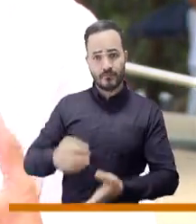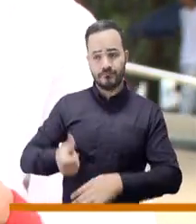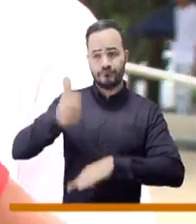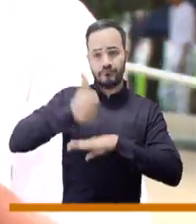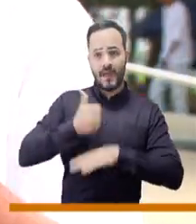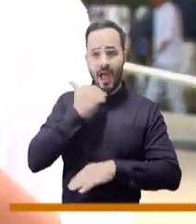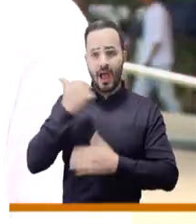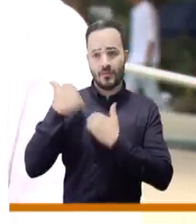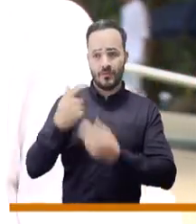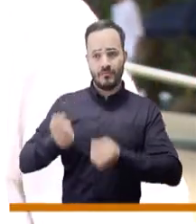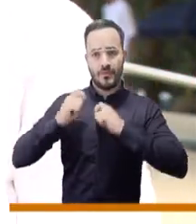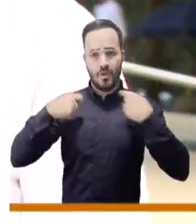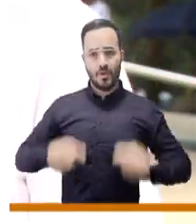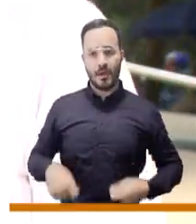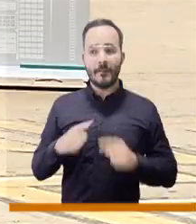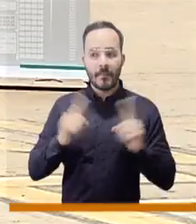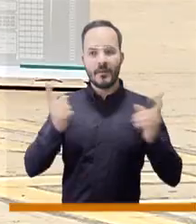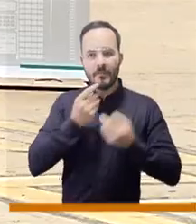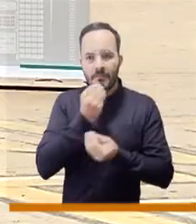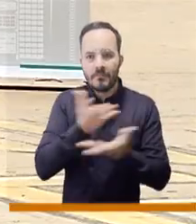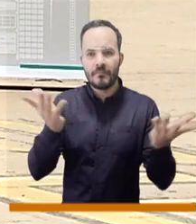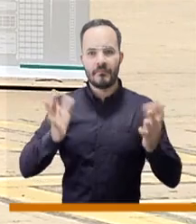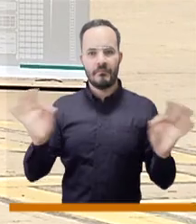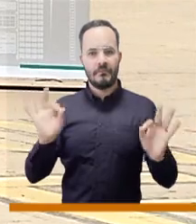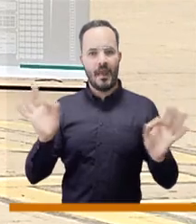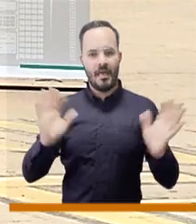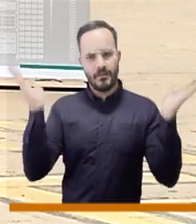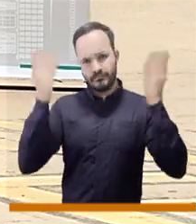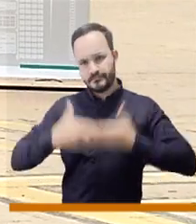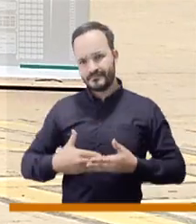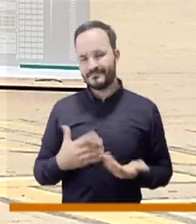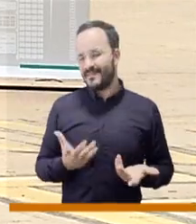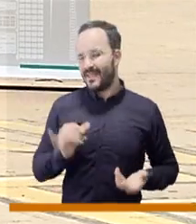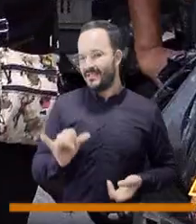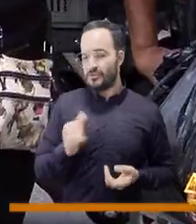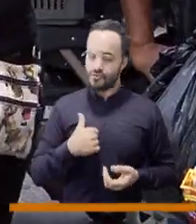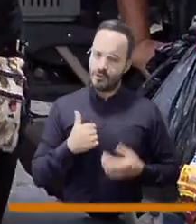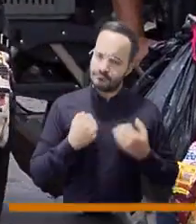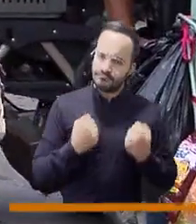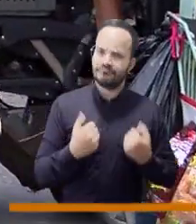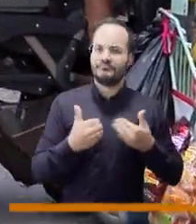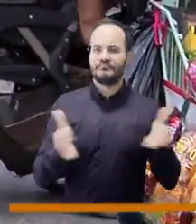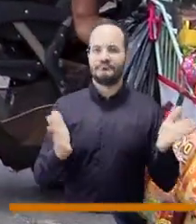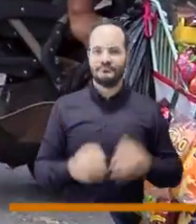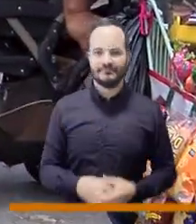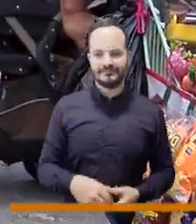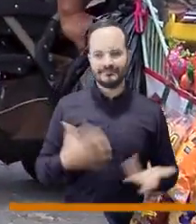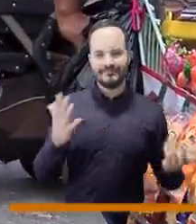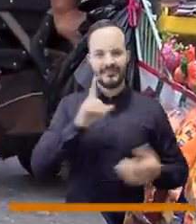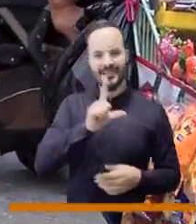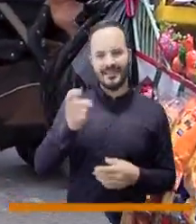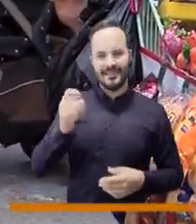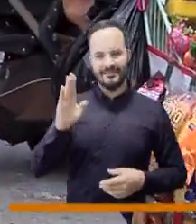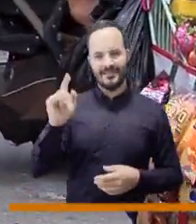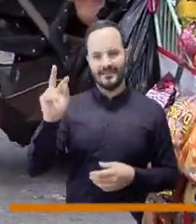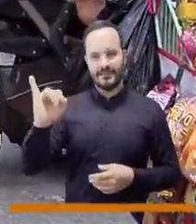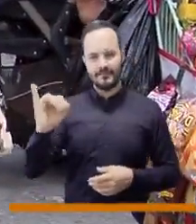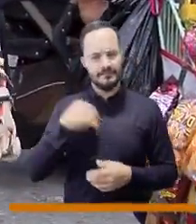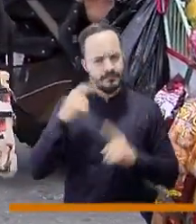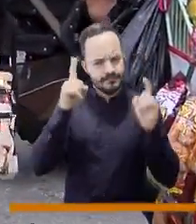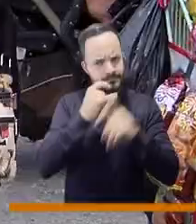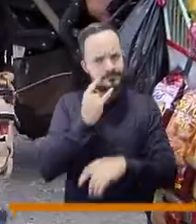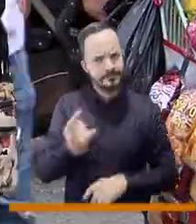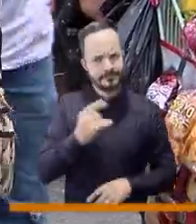muy importante porque nos han invisibilizado. Y en esa sigla LGTBI, aunque la letra L es la primera, las lesbianas no existimos, ni